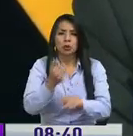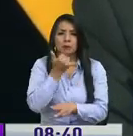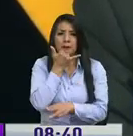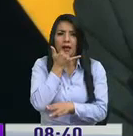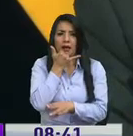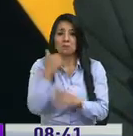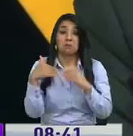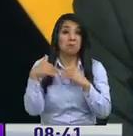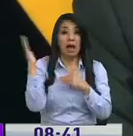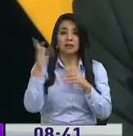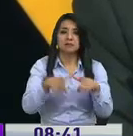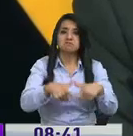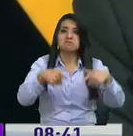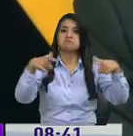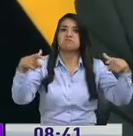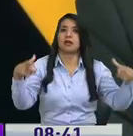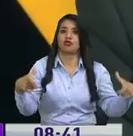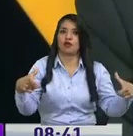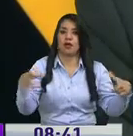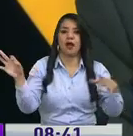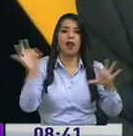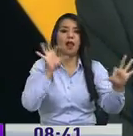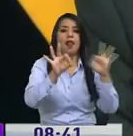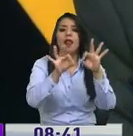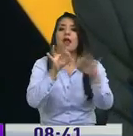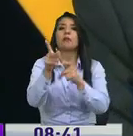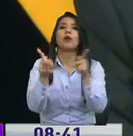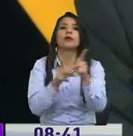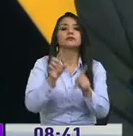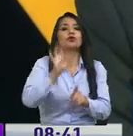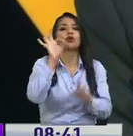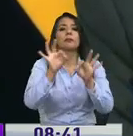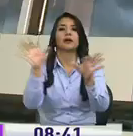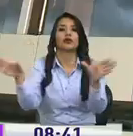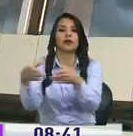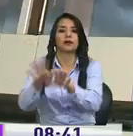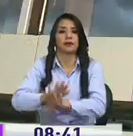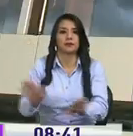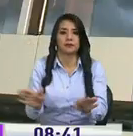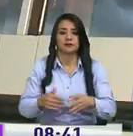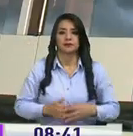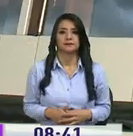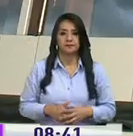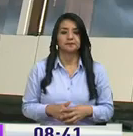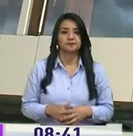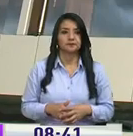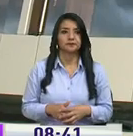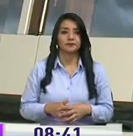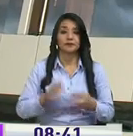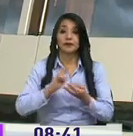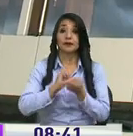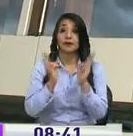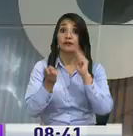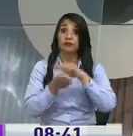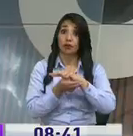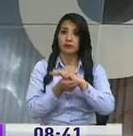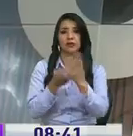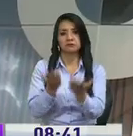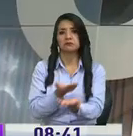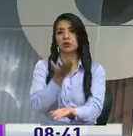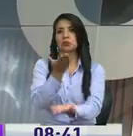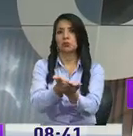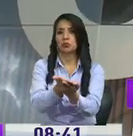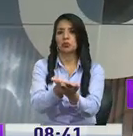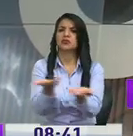privilegia en la distribución de escaños solamente a las mayorías. Reformas que también creen necesario lleguen a las aportaciones